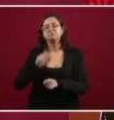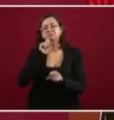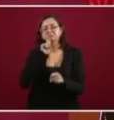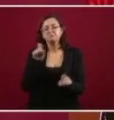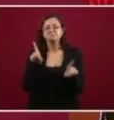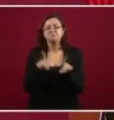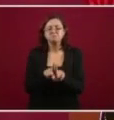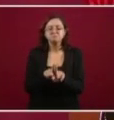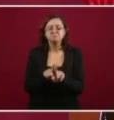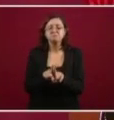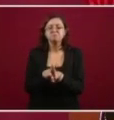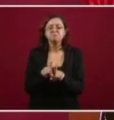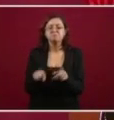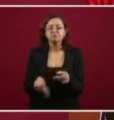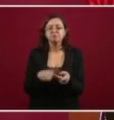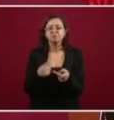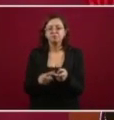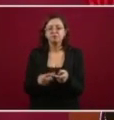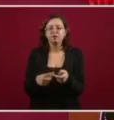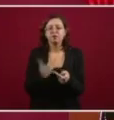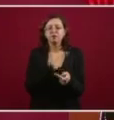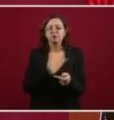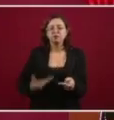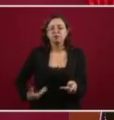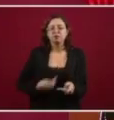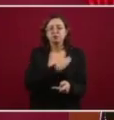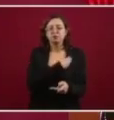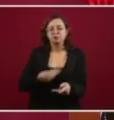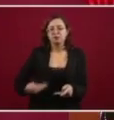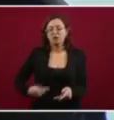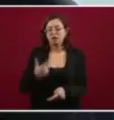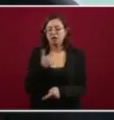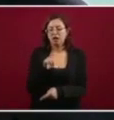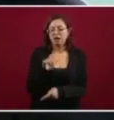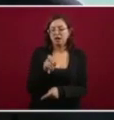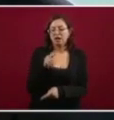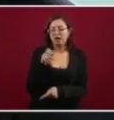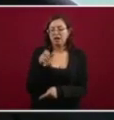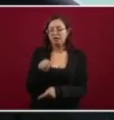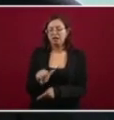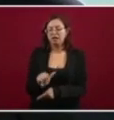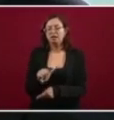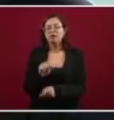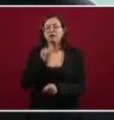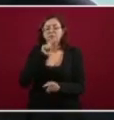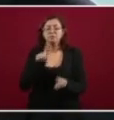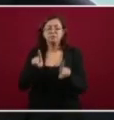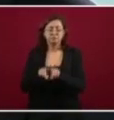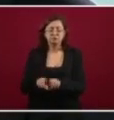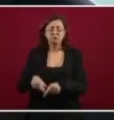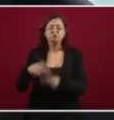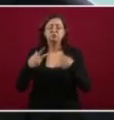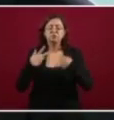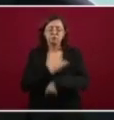también, con el señor presidente municipal de Galeana, con los